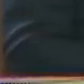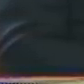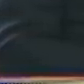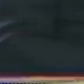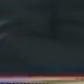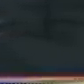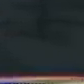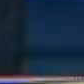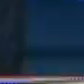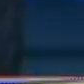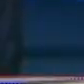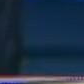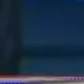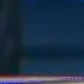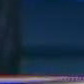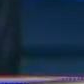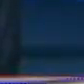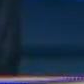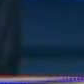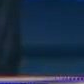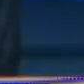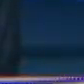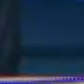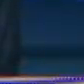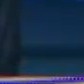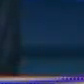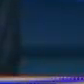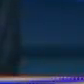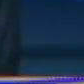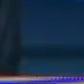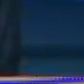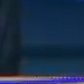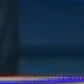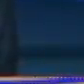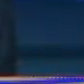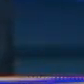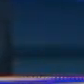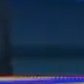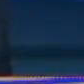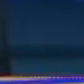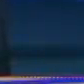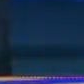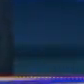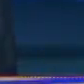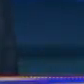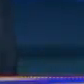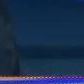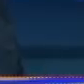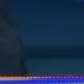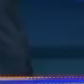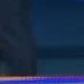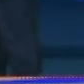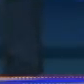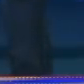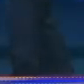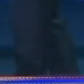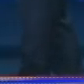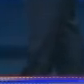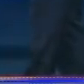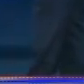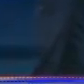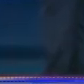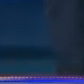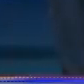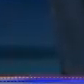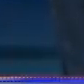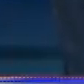delegación de la Comisión Intergubernamental de Alto Nivel por la parte Rusia, en este momento procede a firmar, a